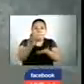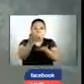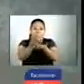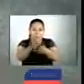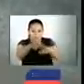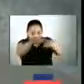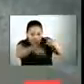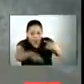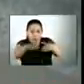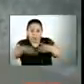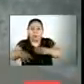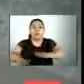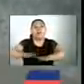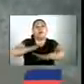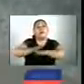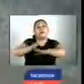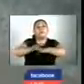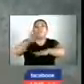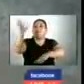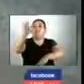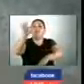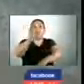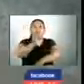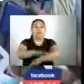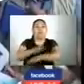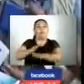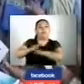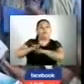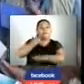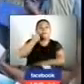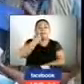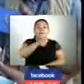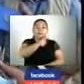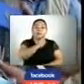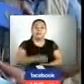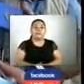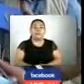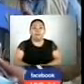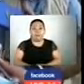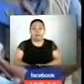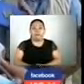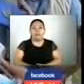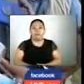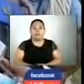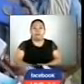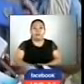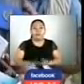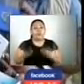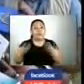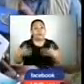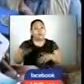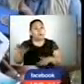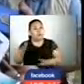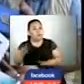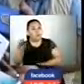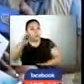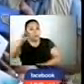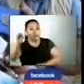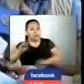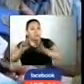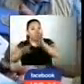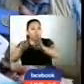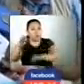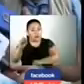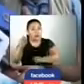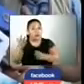y combate al zancudo transmisor de la enfermedad en relación al año pasado pues hemos disminuido como un 60% porque el año pasado